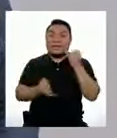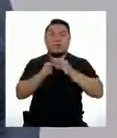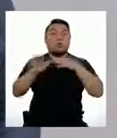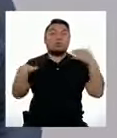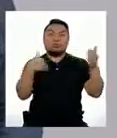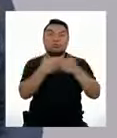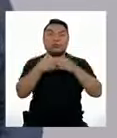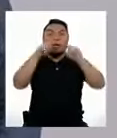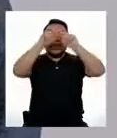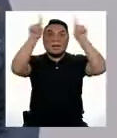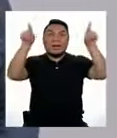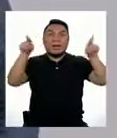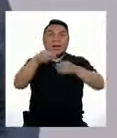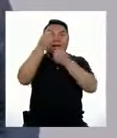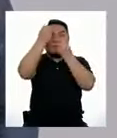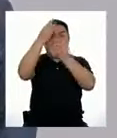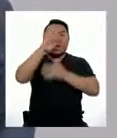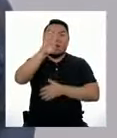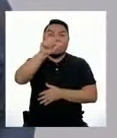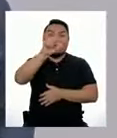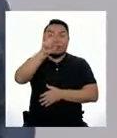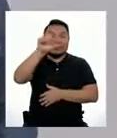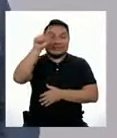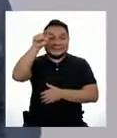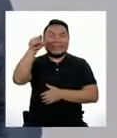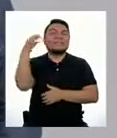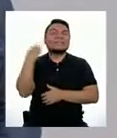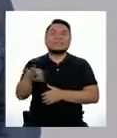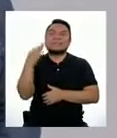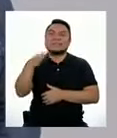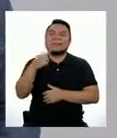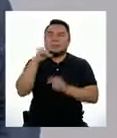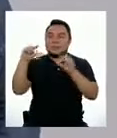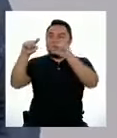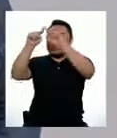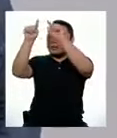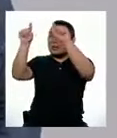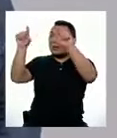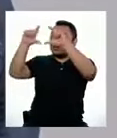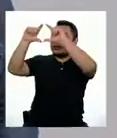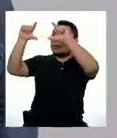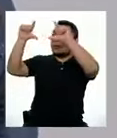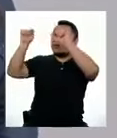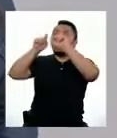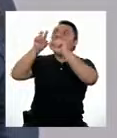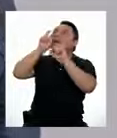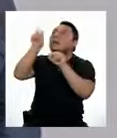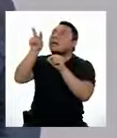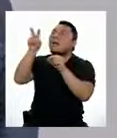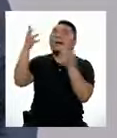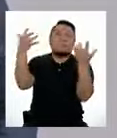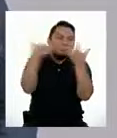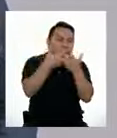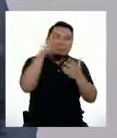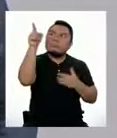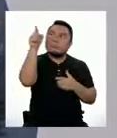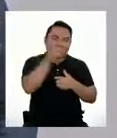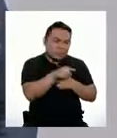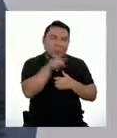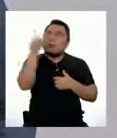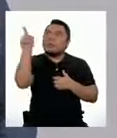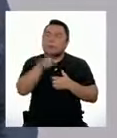todo gráfico de barras tiene una leyenda. Las leyendas son usadas para identificar con mayor claridad los